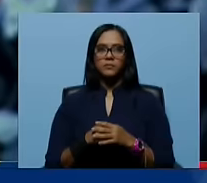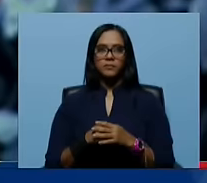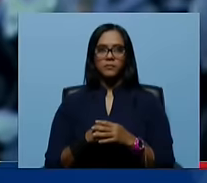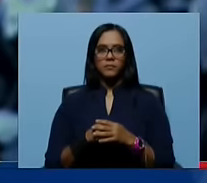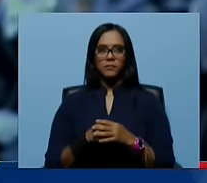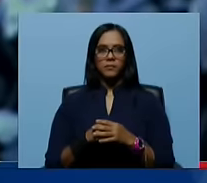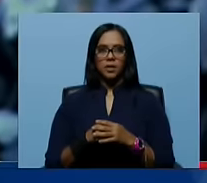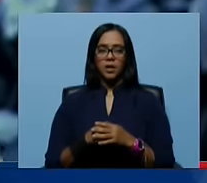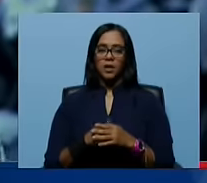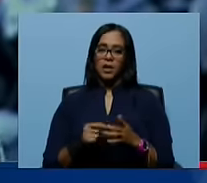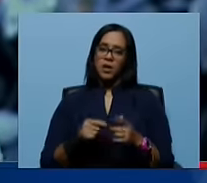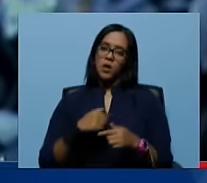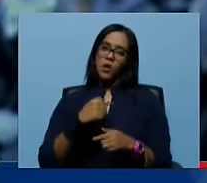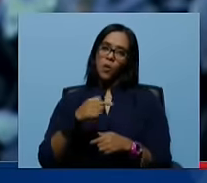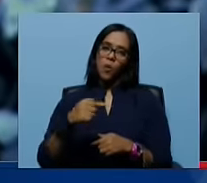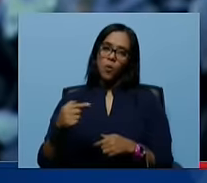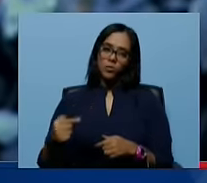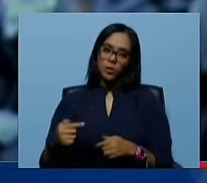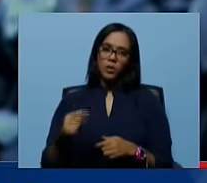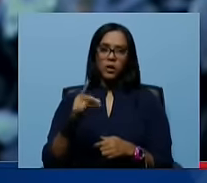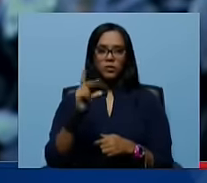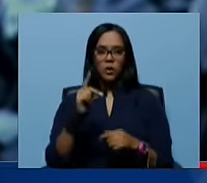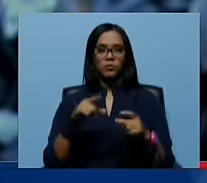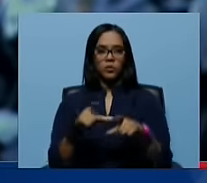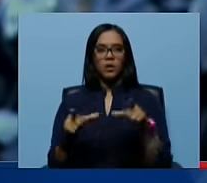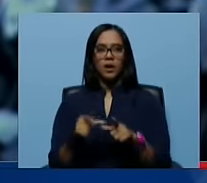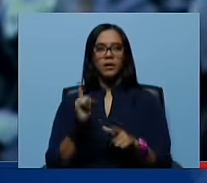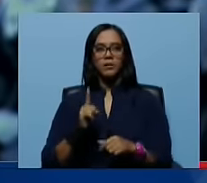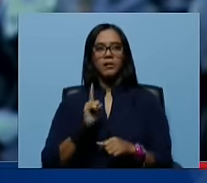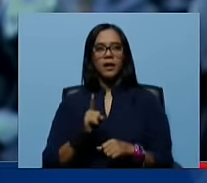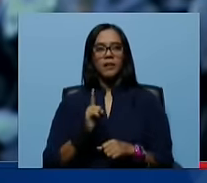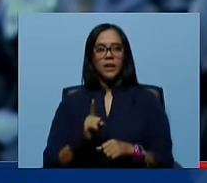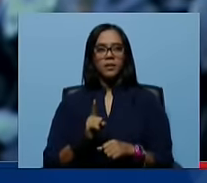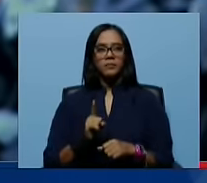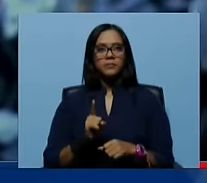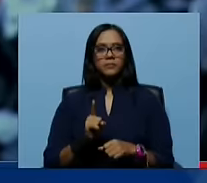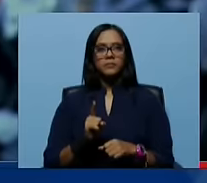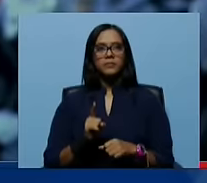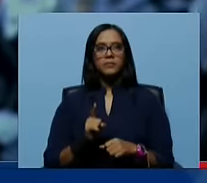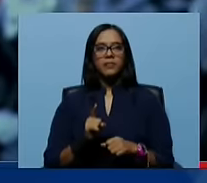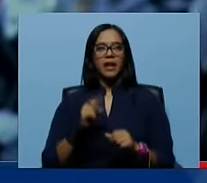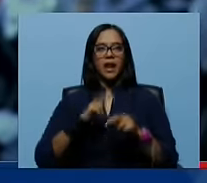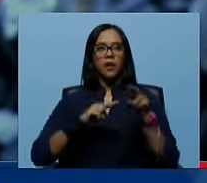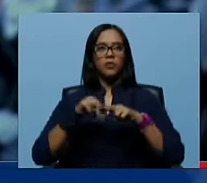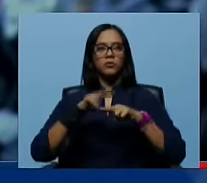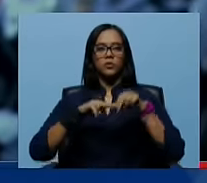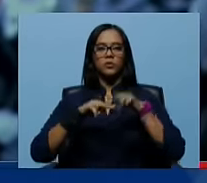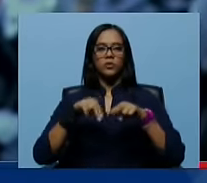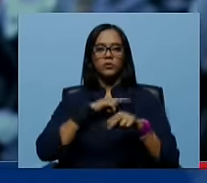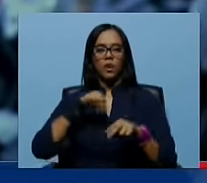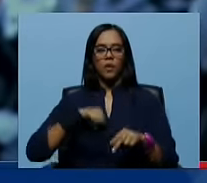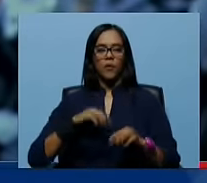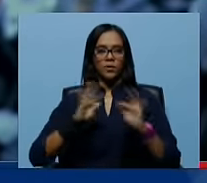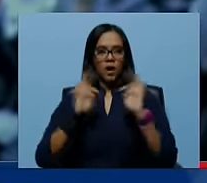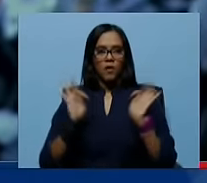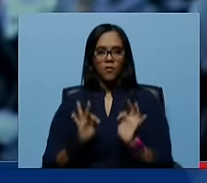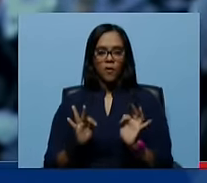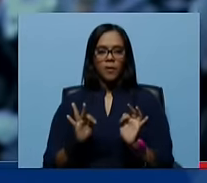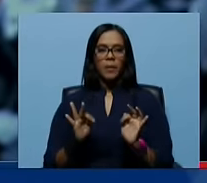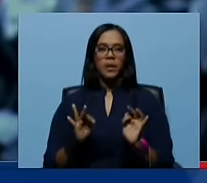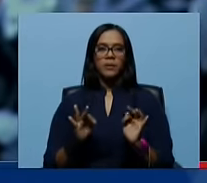El resto, en segundo lugar, tiene que ser la construcción de nuestro modelo de cuadrantes de